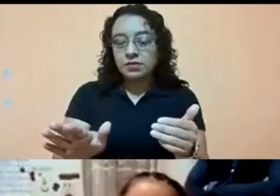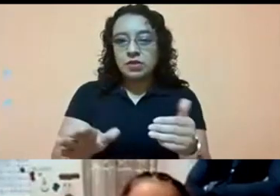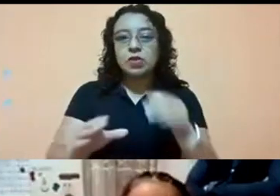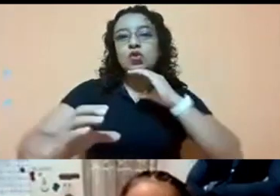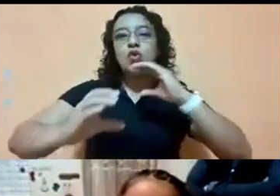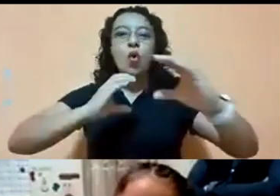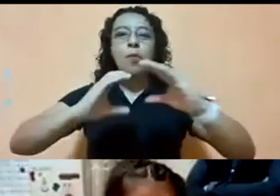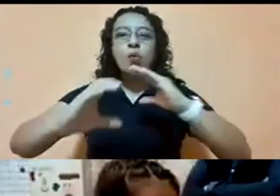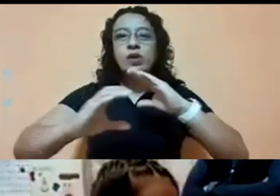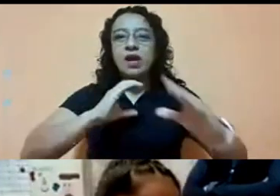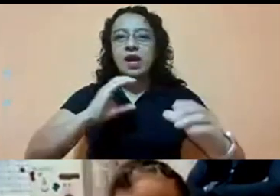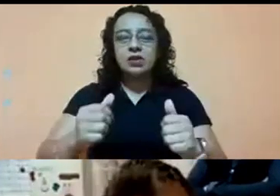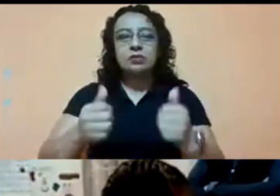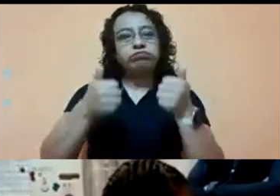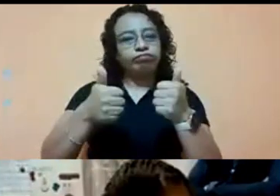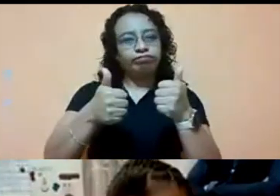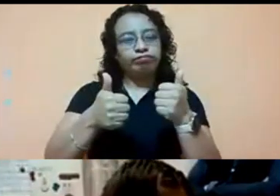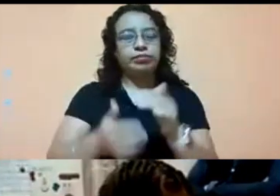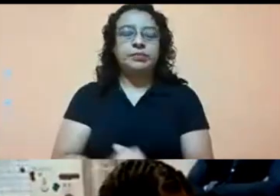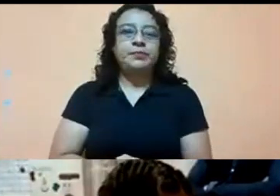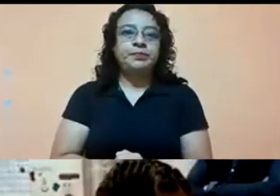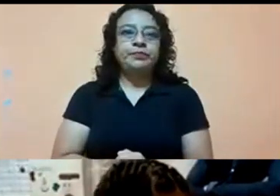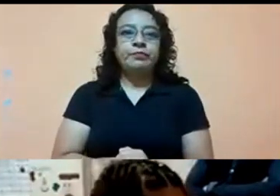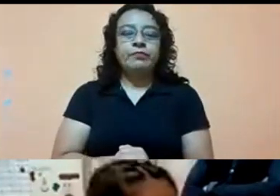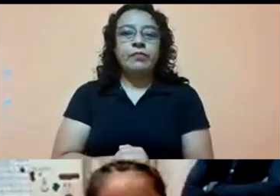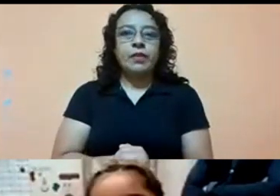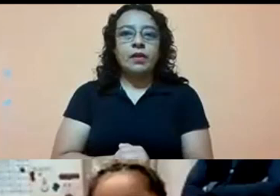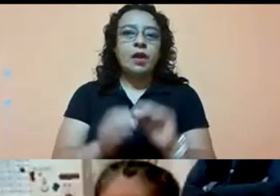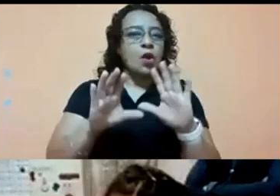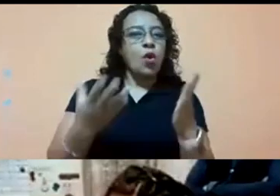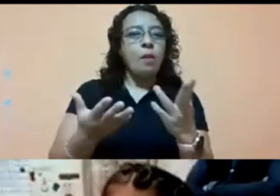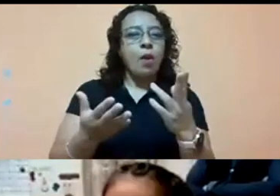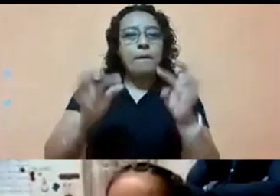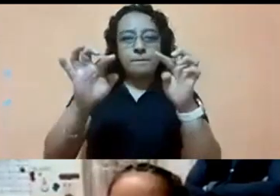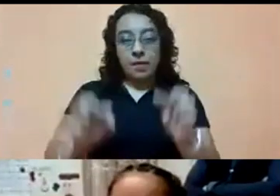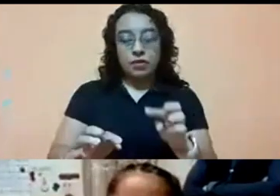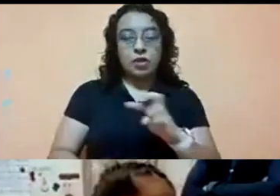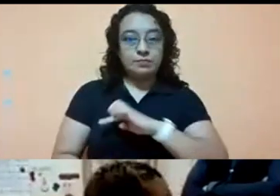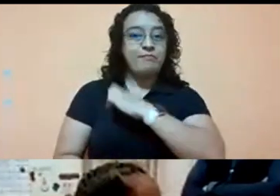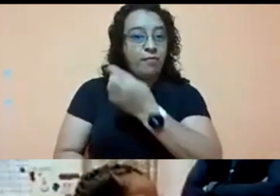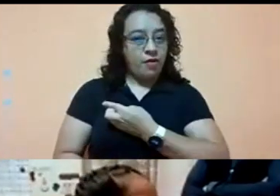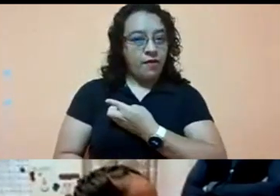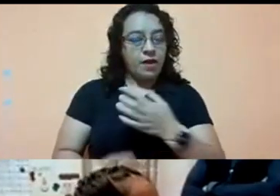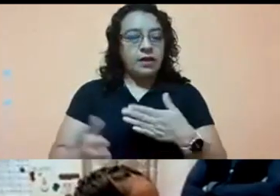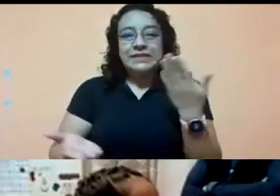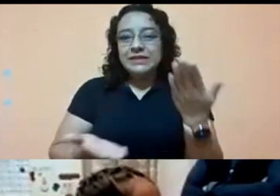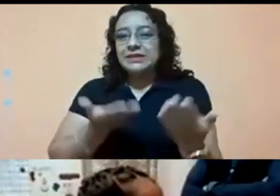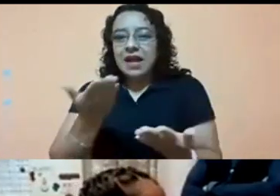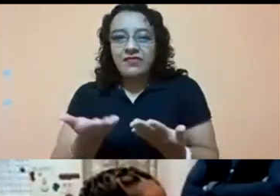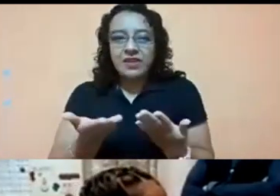eficaz. Como profesionales que brindamos un servicio educativo, conocemos que debemos